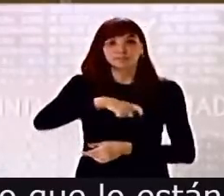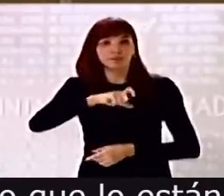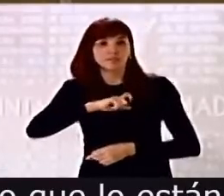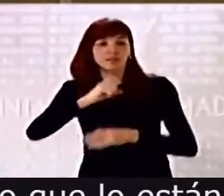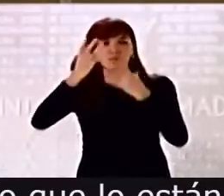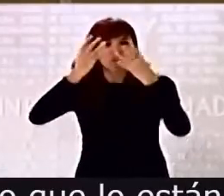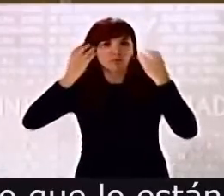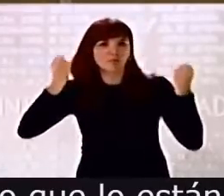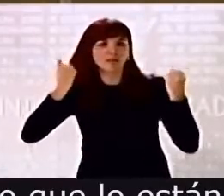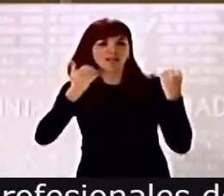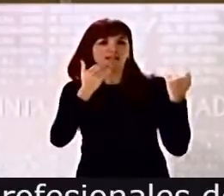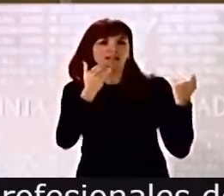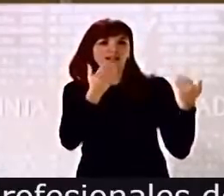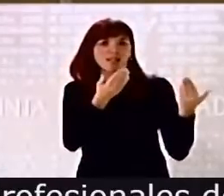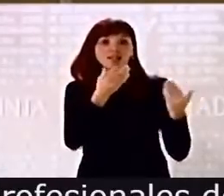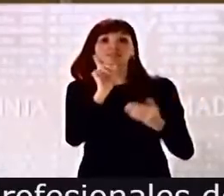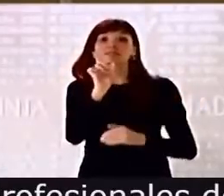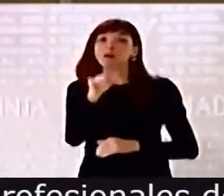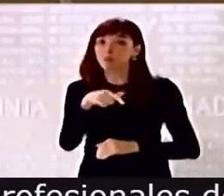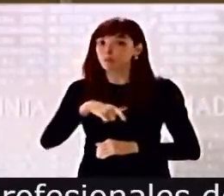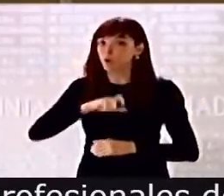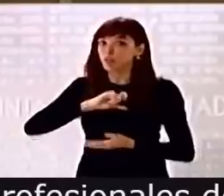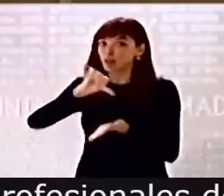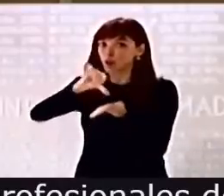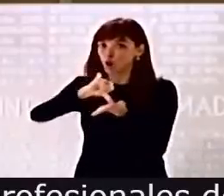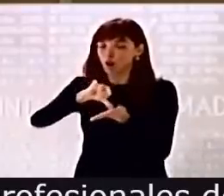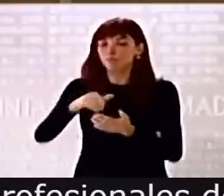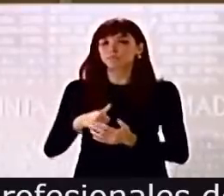seguridad, incluidas las policías locales.